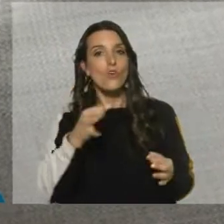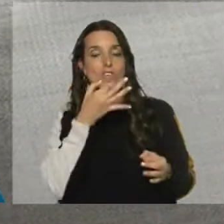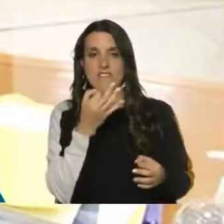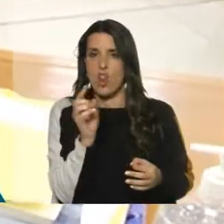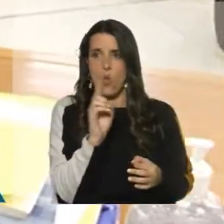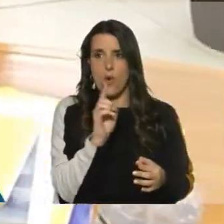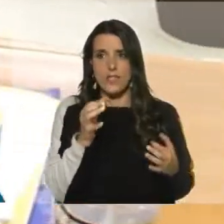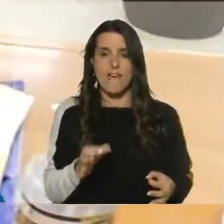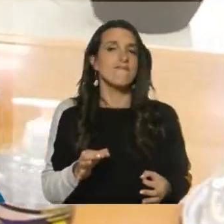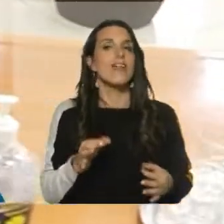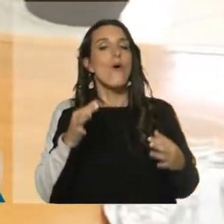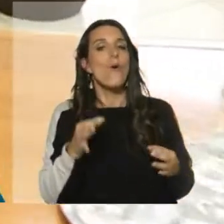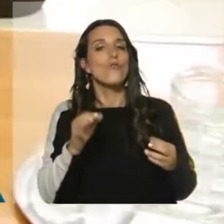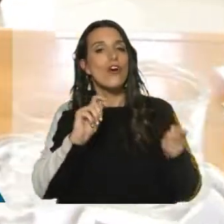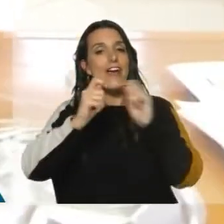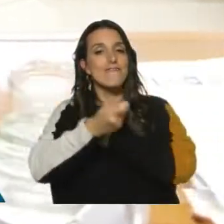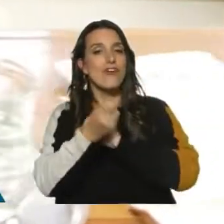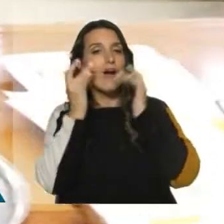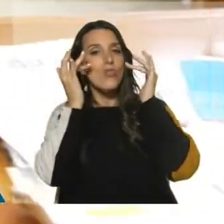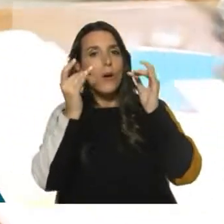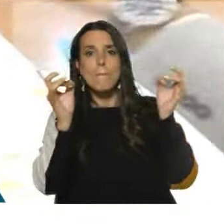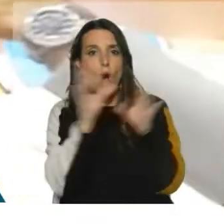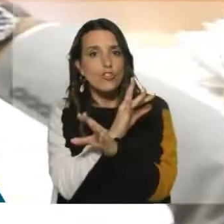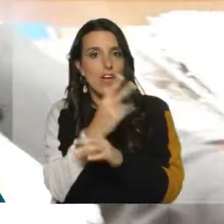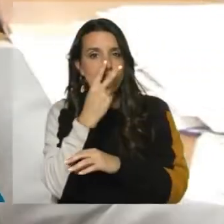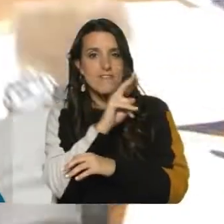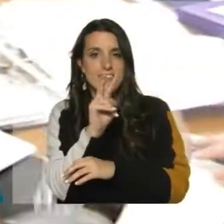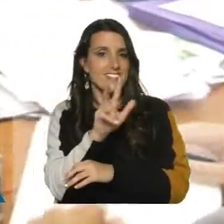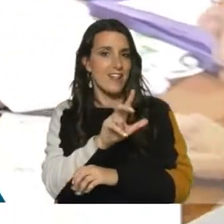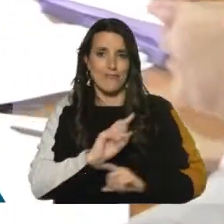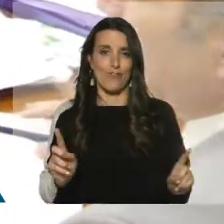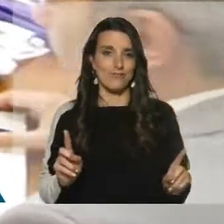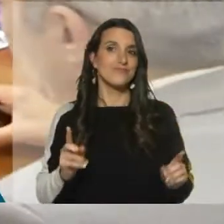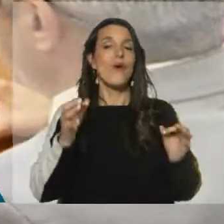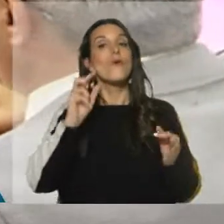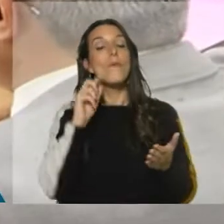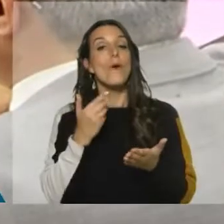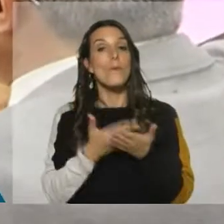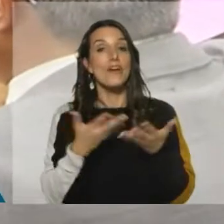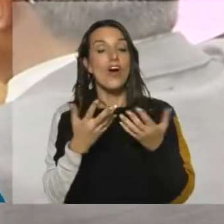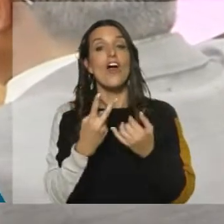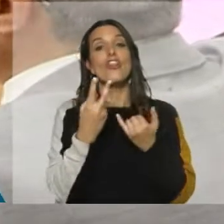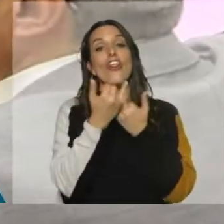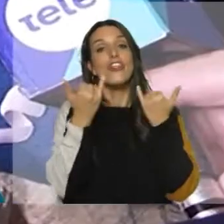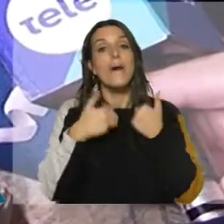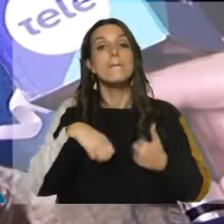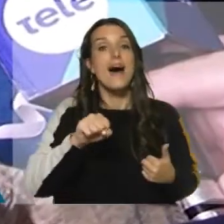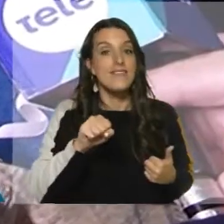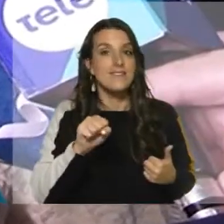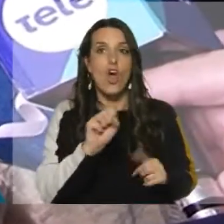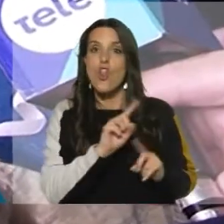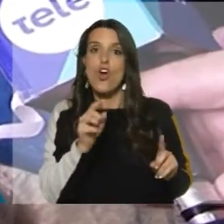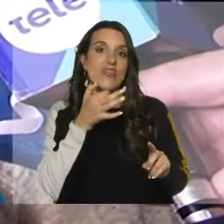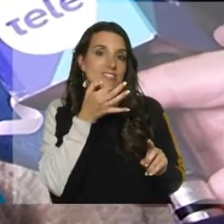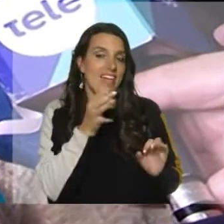están dadas las condiciones para que la reforma pueda estar pronta para 2023. Nos proponen ahora dos jornadas más que no justifican, que